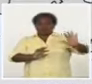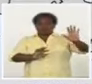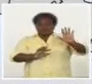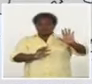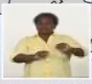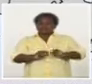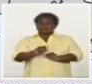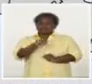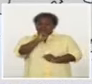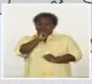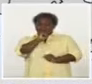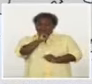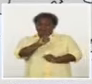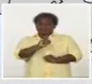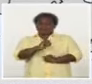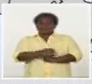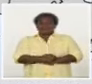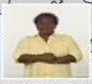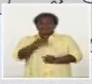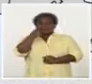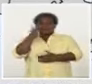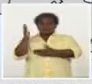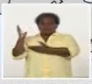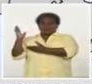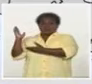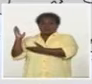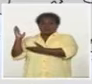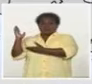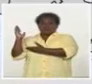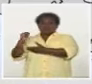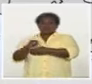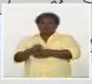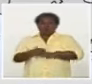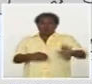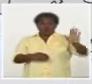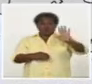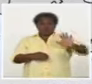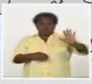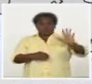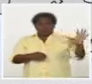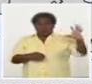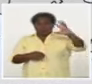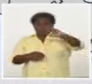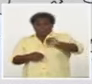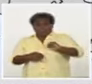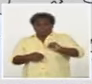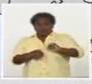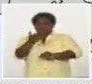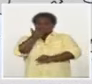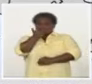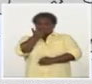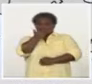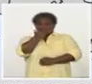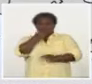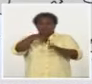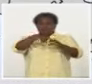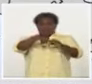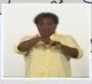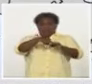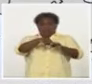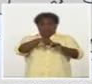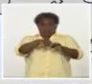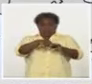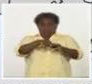puede ver ahí geográficamente, abarca todo el territorio occidental. La isla, por 23